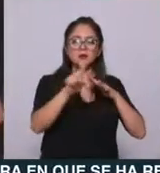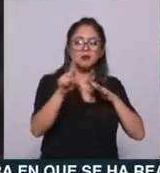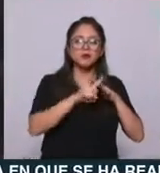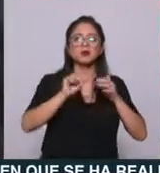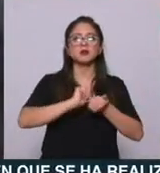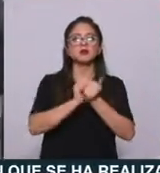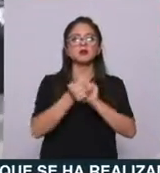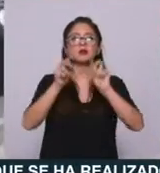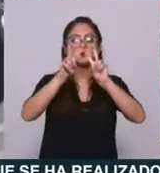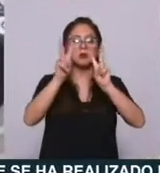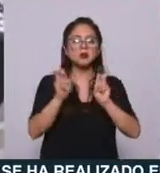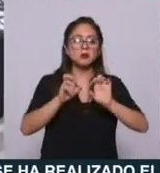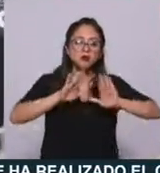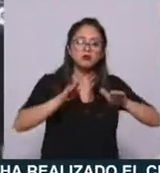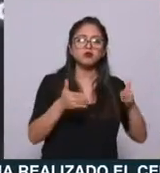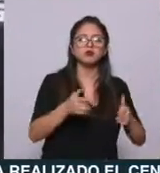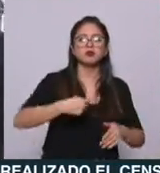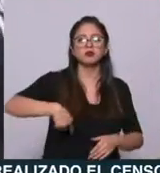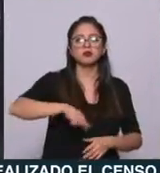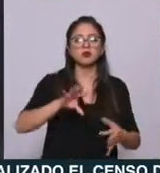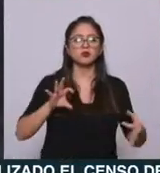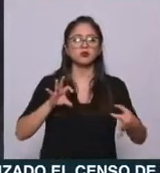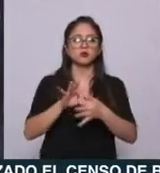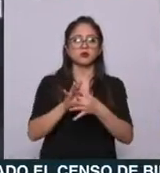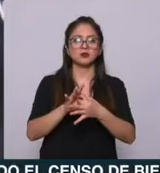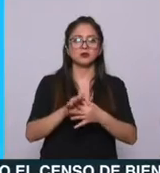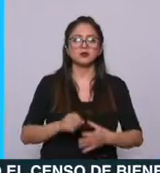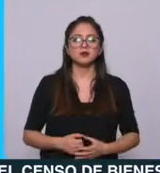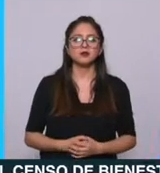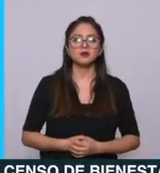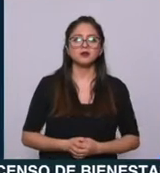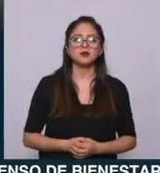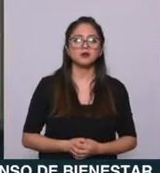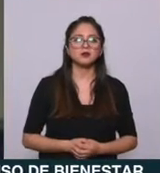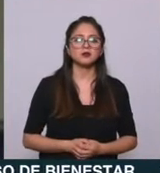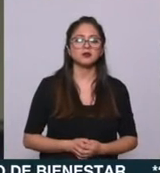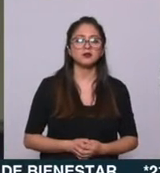el tema central de los encuentros. Vamos a escuchar.